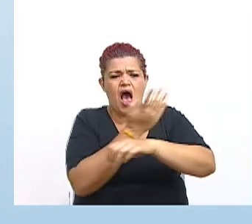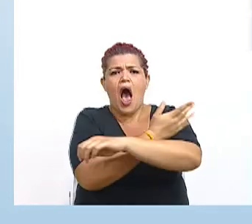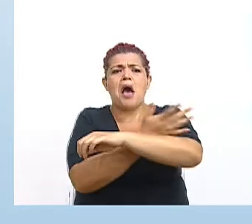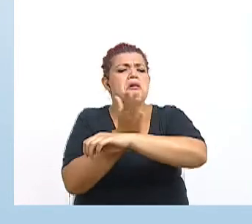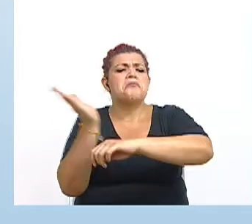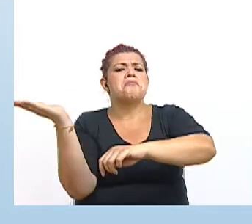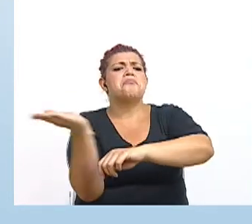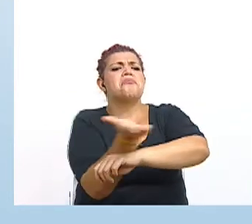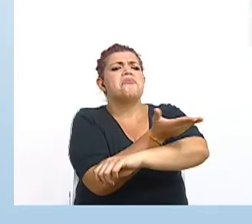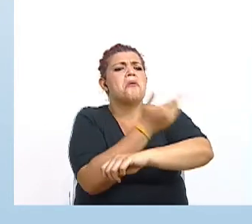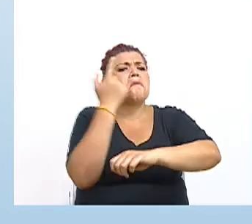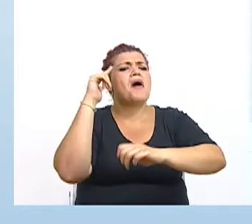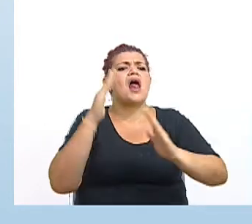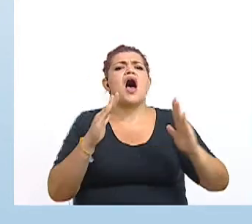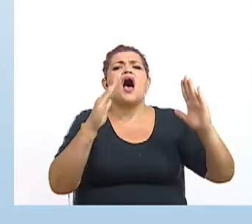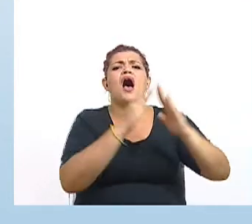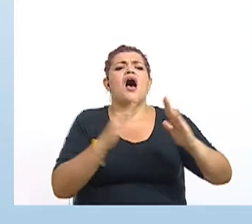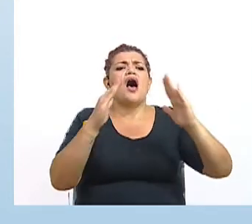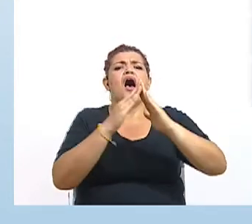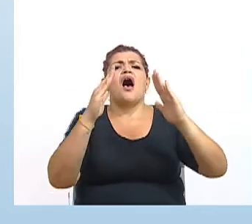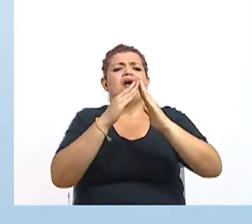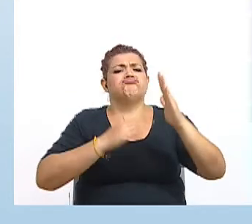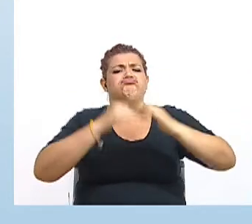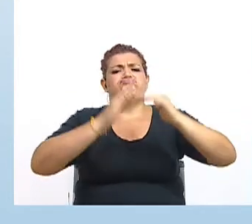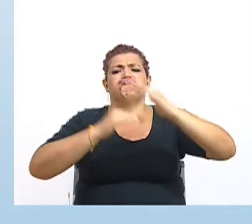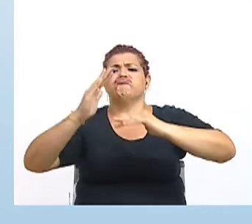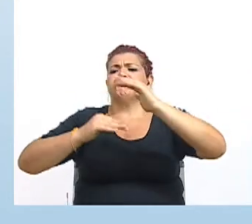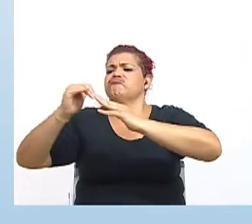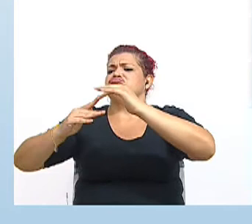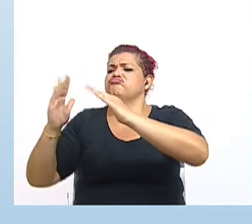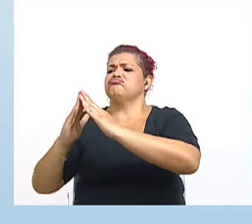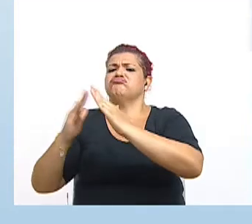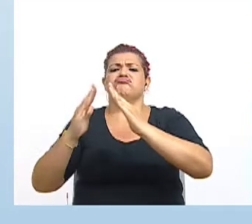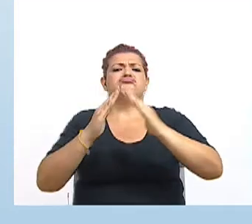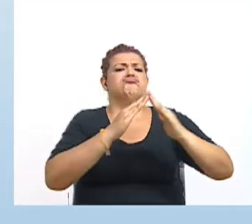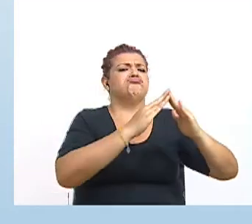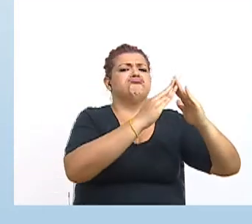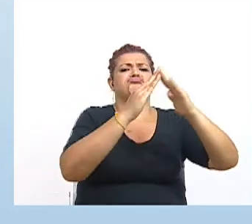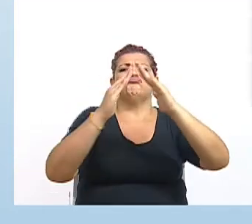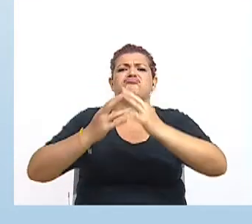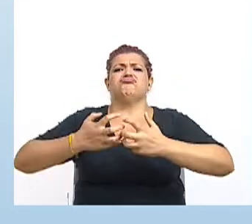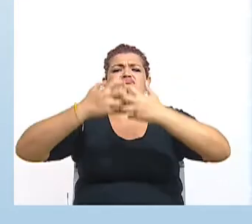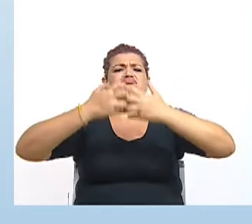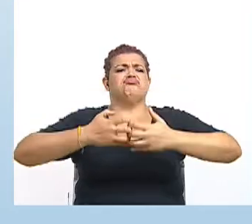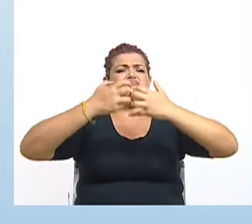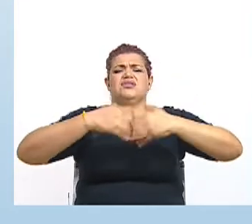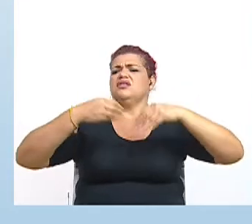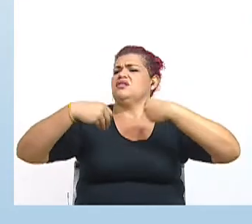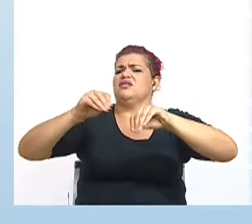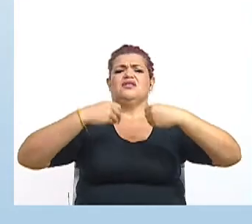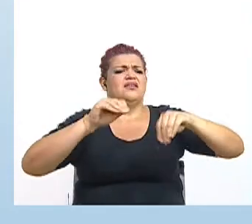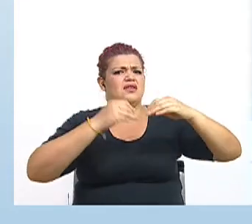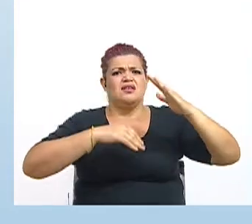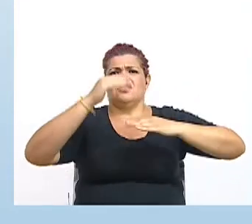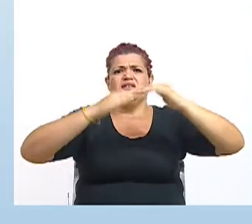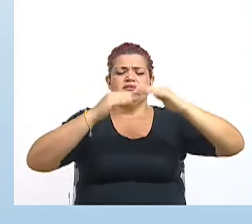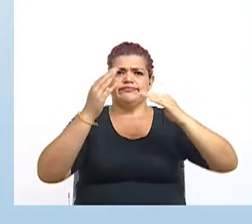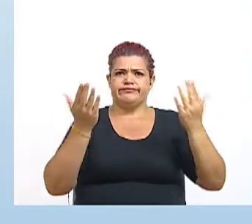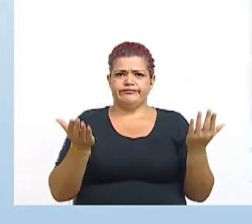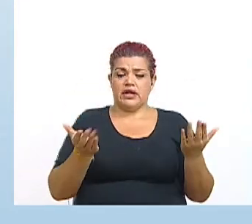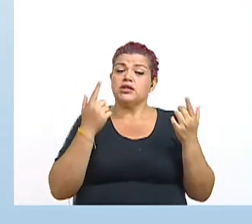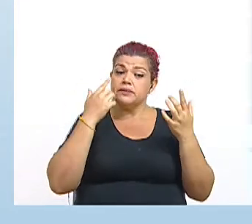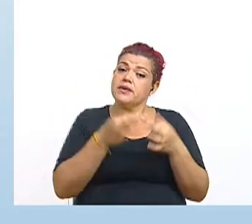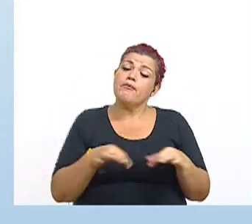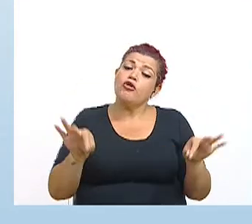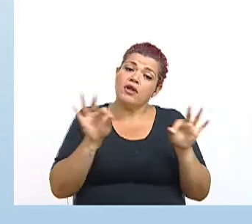forestal para poder generar un aumento en el número de construcciones, viviendas, industrias, comercios. Son importantes porque